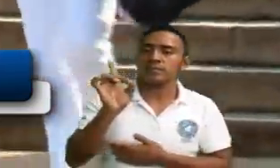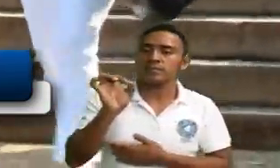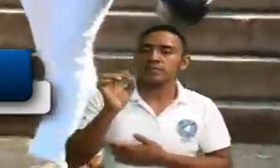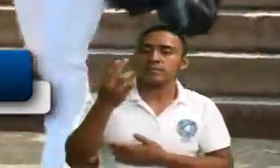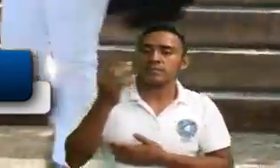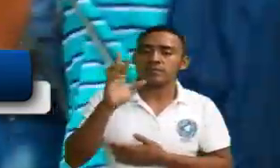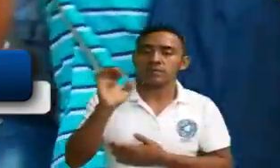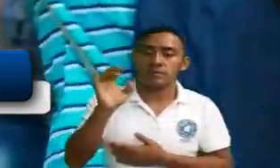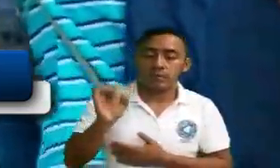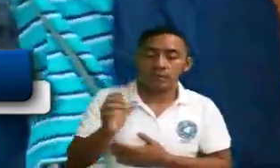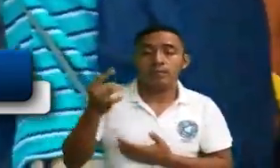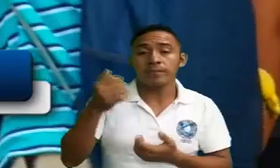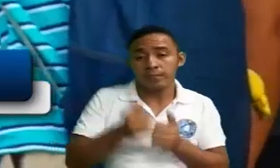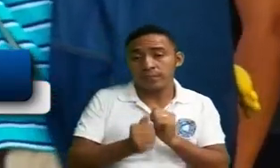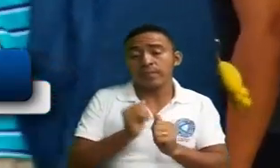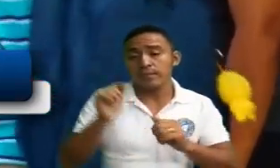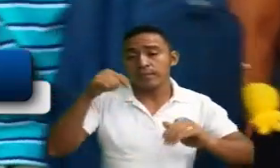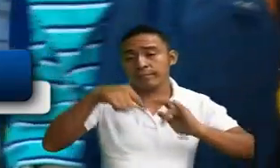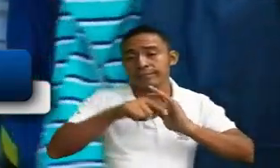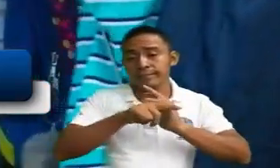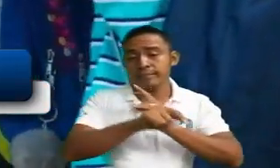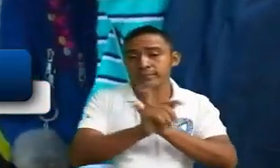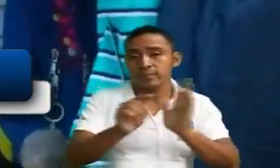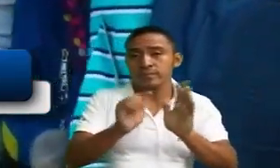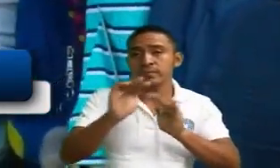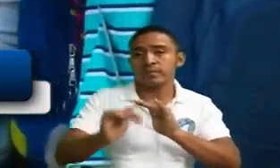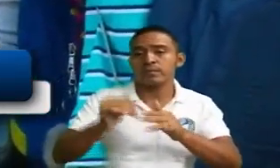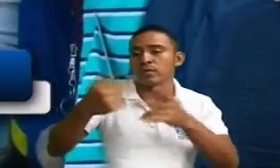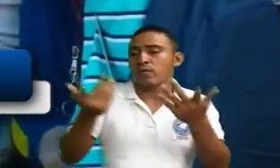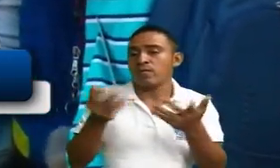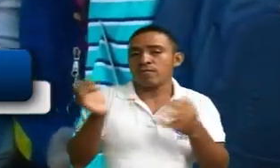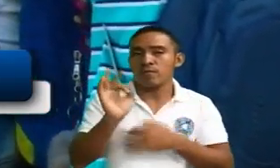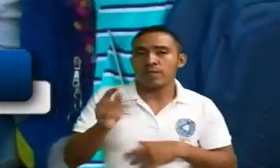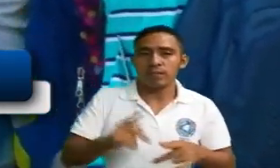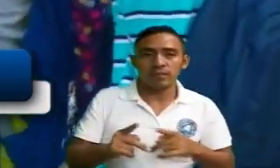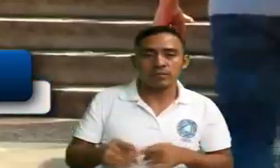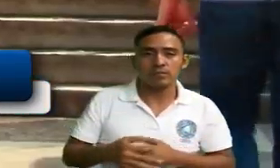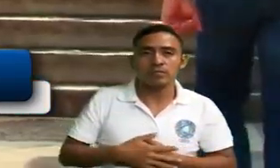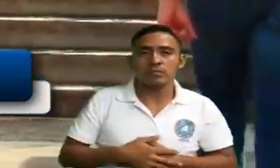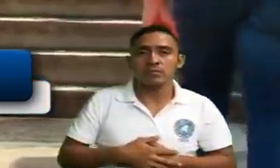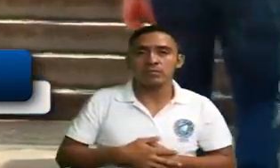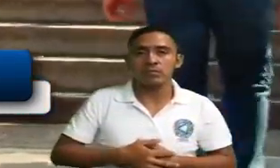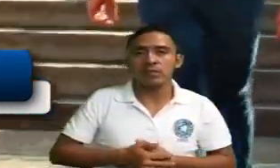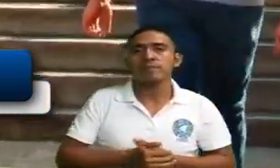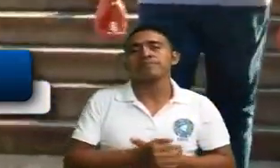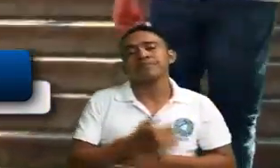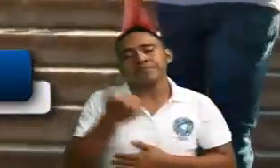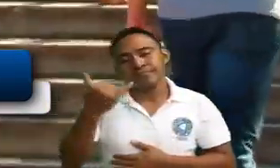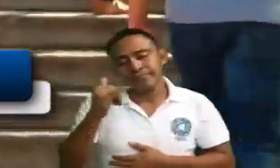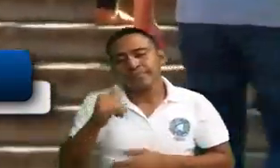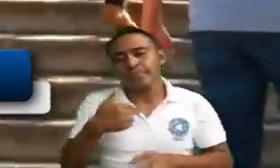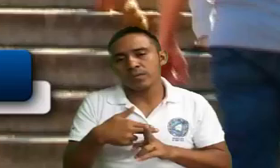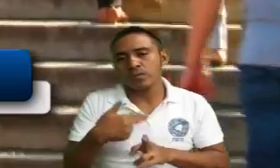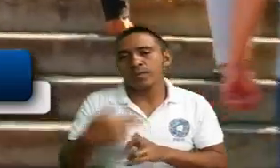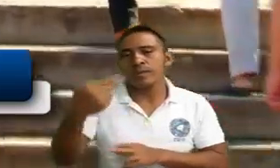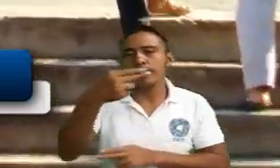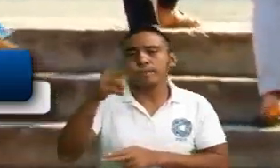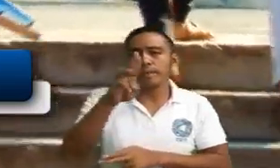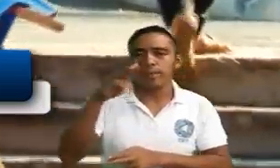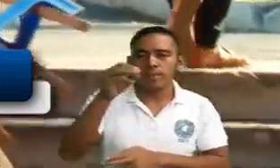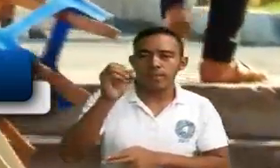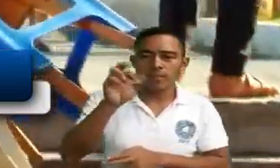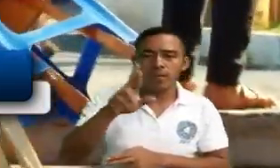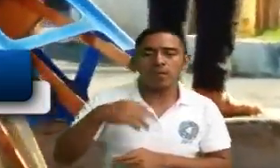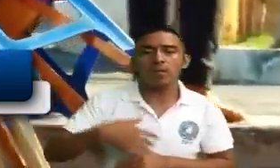vista, afecta la psicología y finalmente la conducta de la paciente. El humor, que es lo que comúnmente se le conoce, a veces, sí.